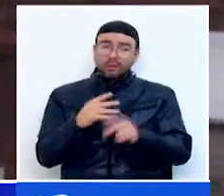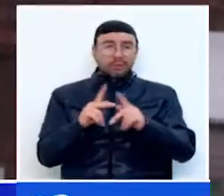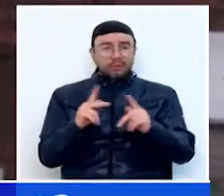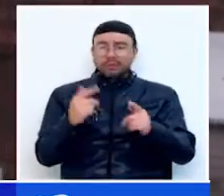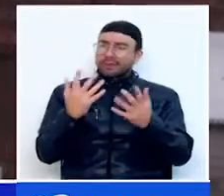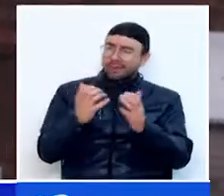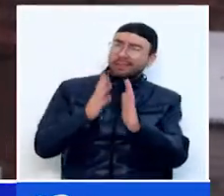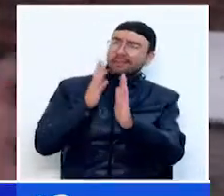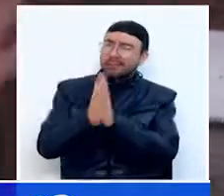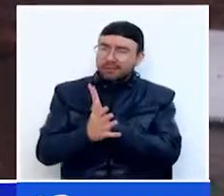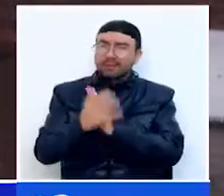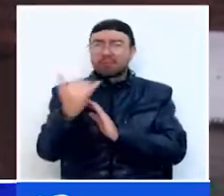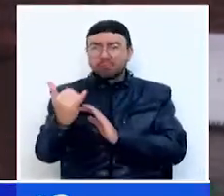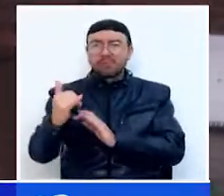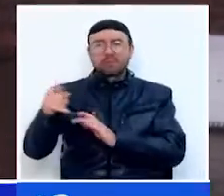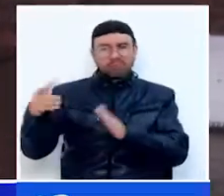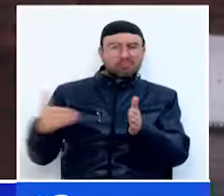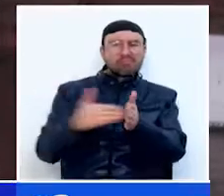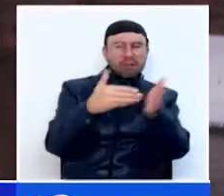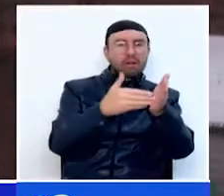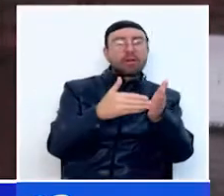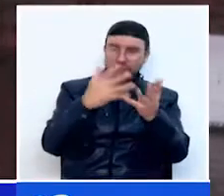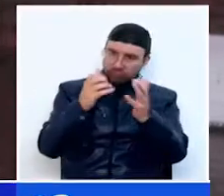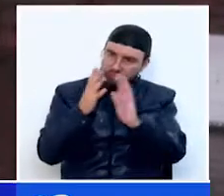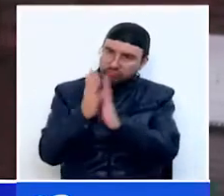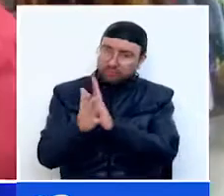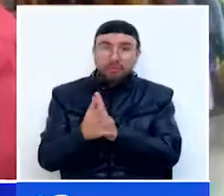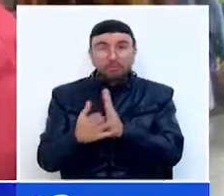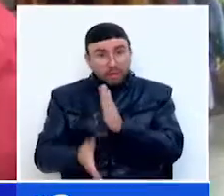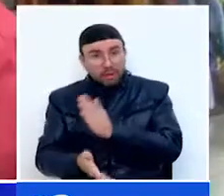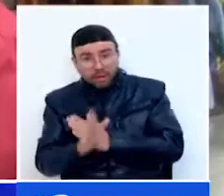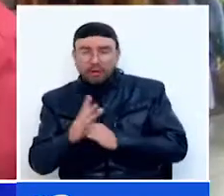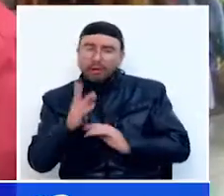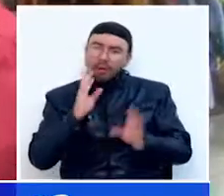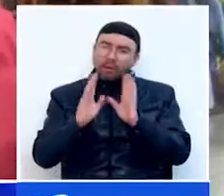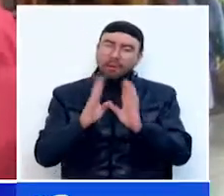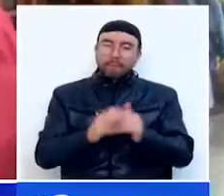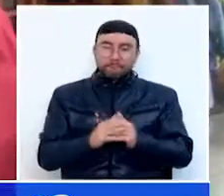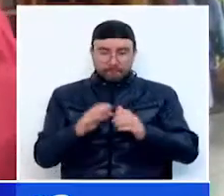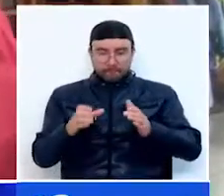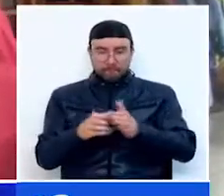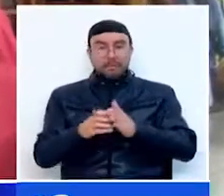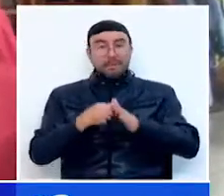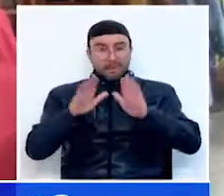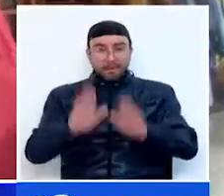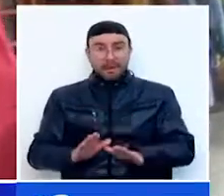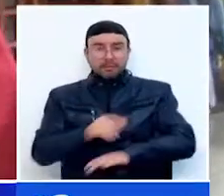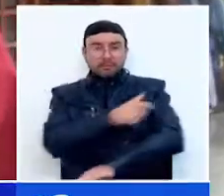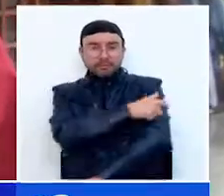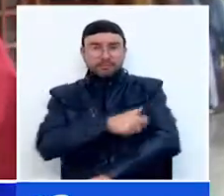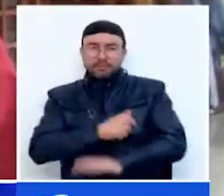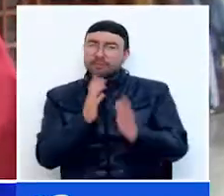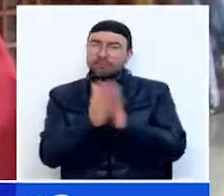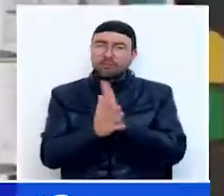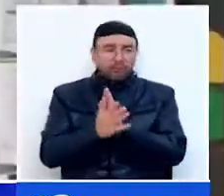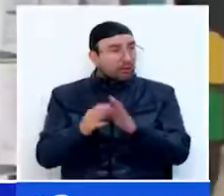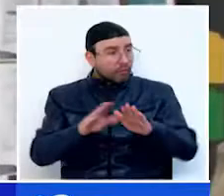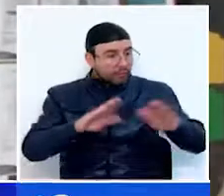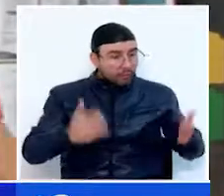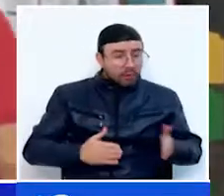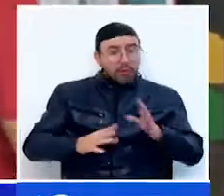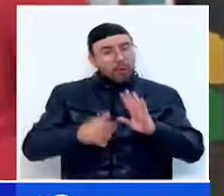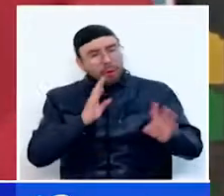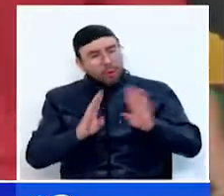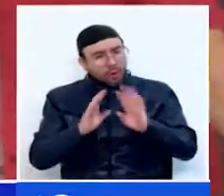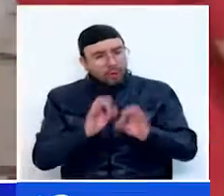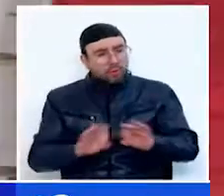Estado qué ha sucedido. Ese es el camino es el diálogo. Desde el Comité del Paro indicaron que las mesas de diálogo son importantes, pero